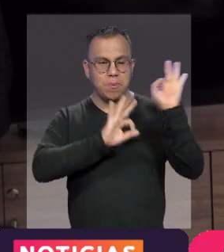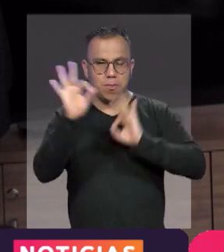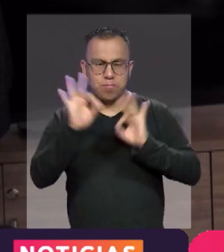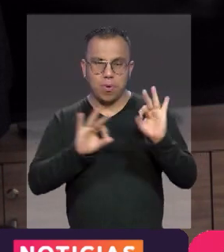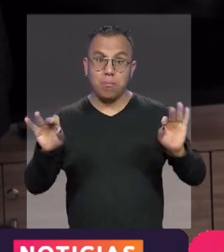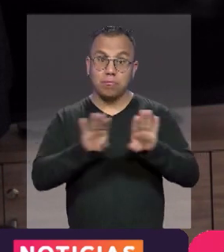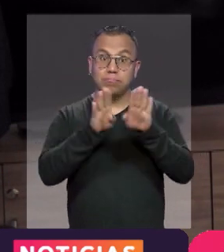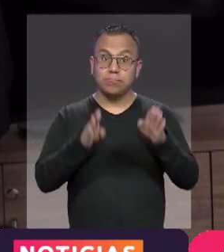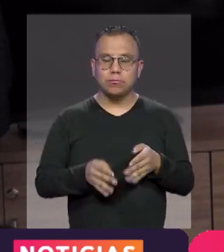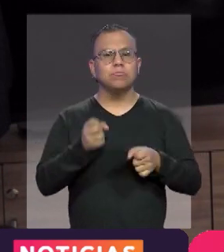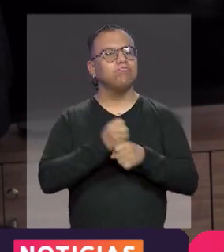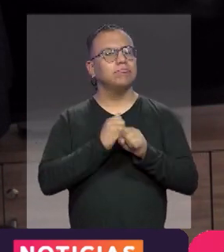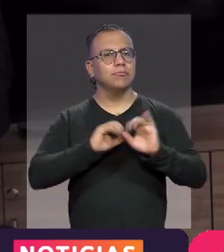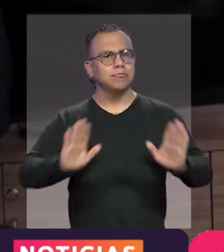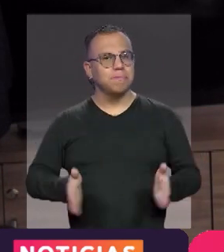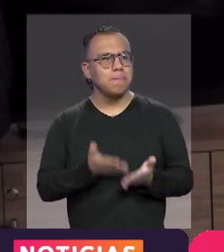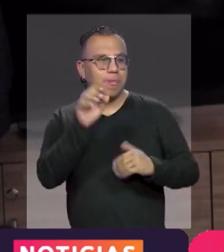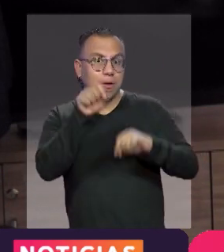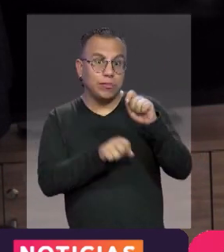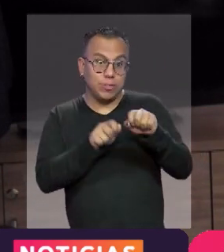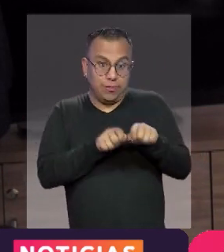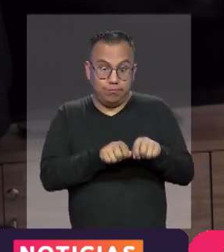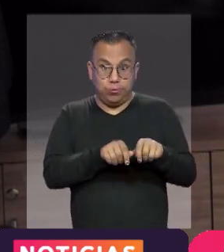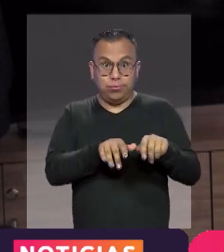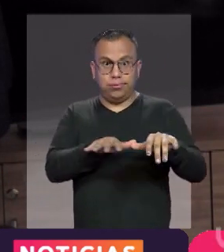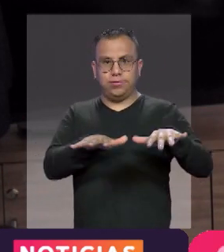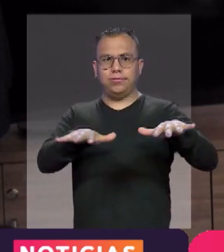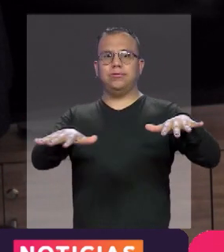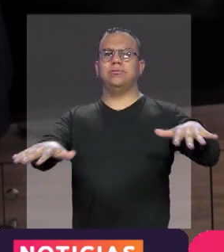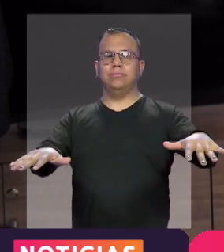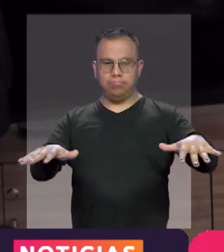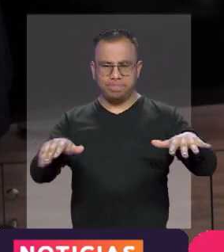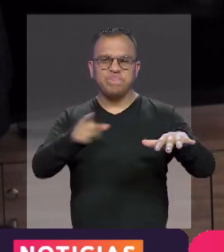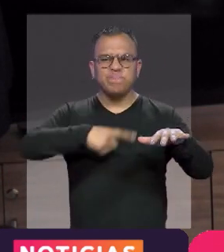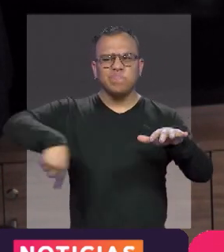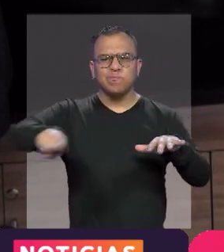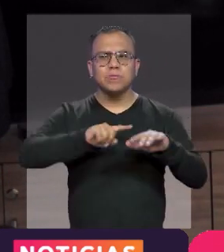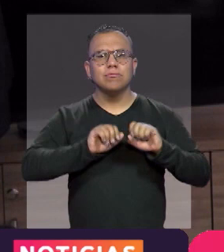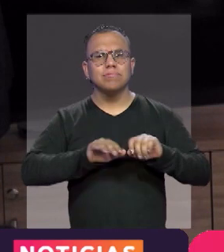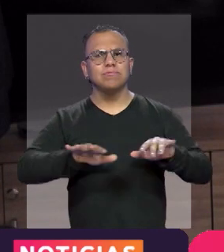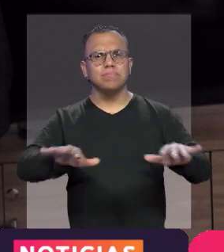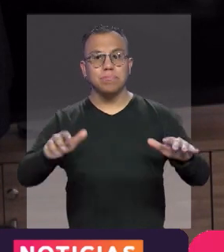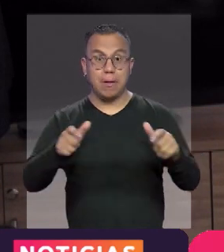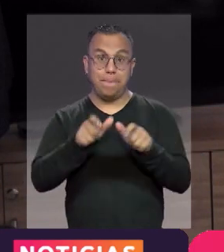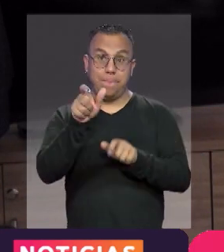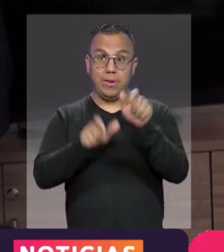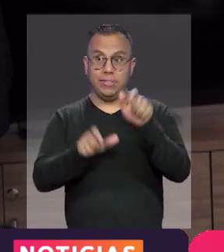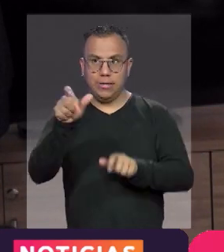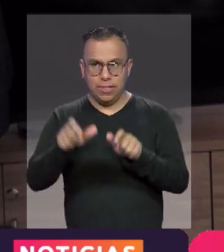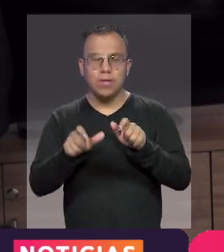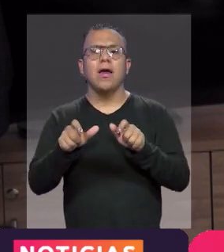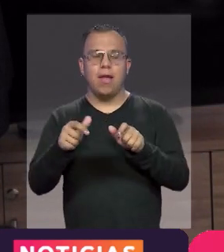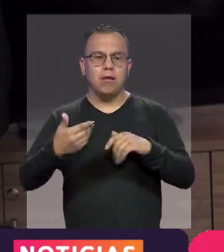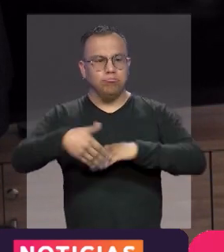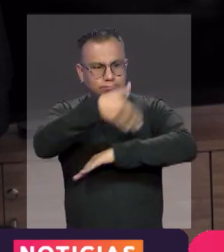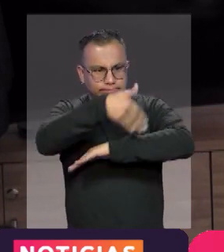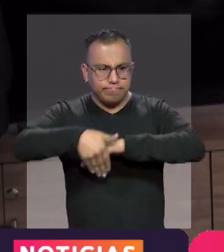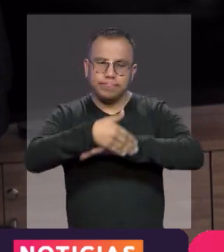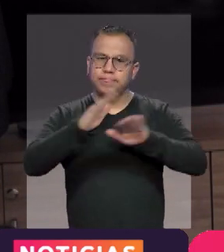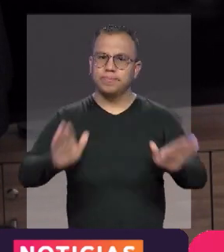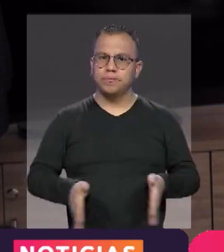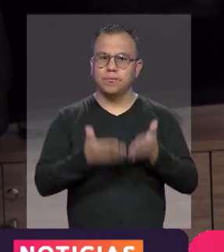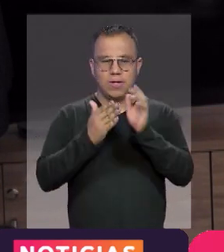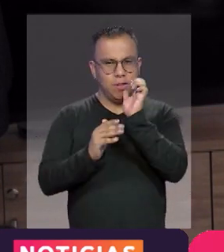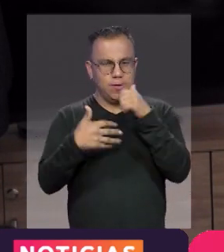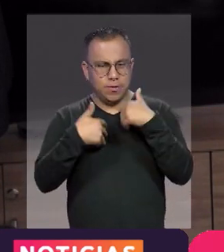mesa de trabajo para ver si podemos ampliar este programa, para sacar más gente a la calle, a la reparación